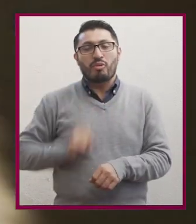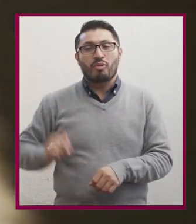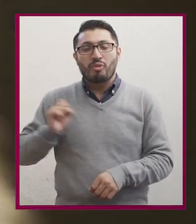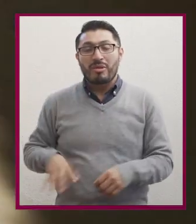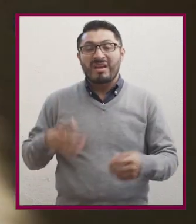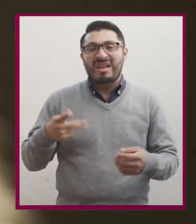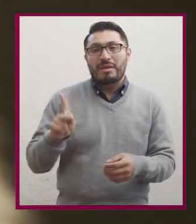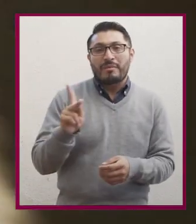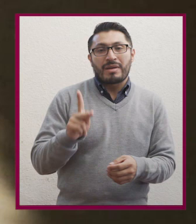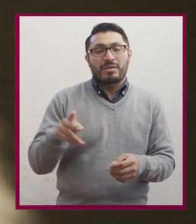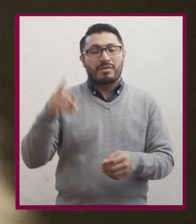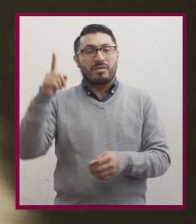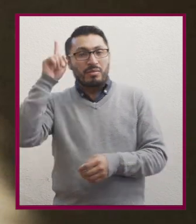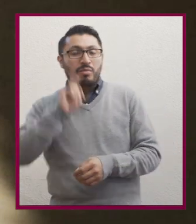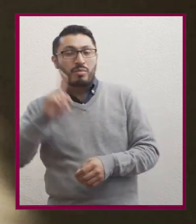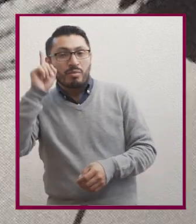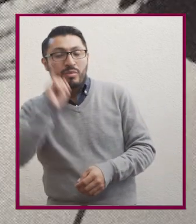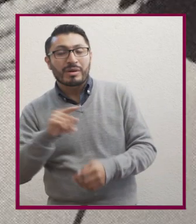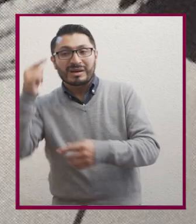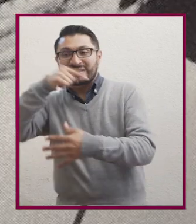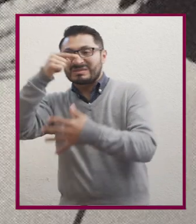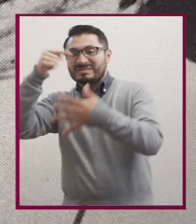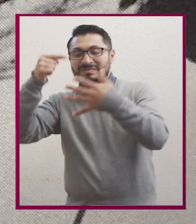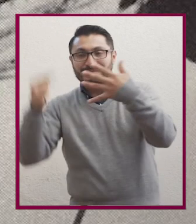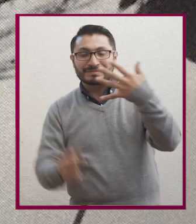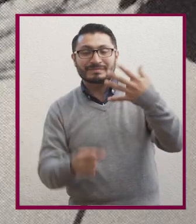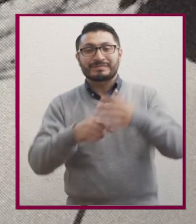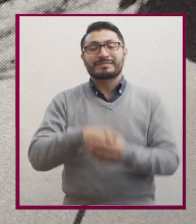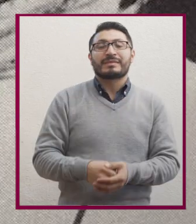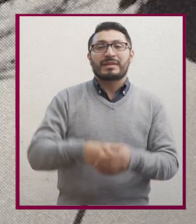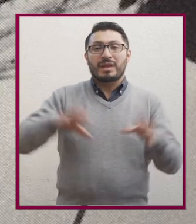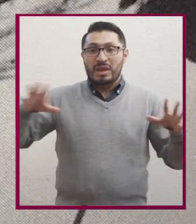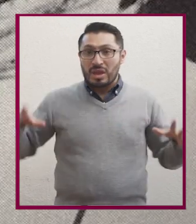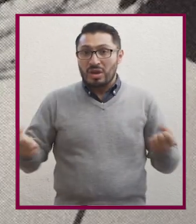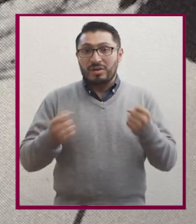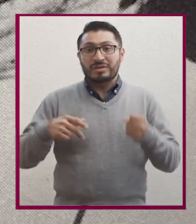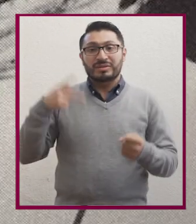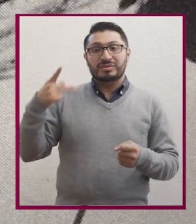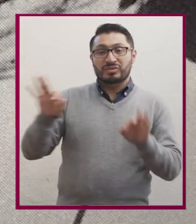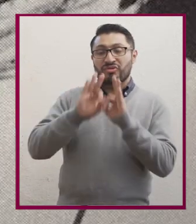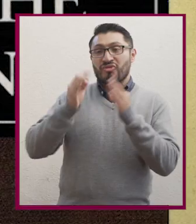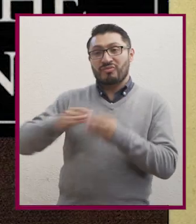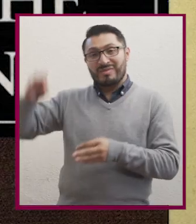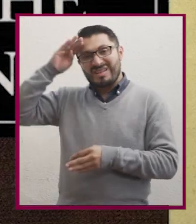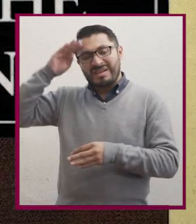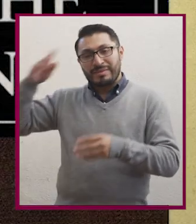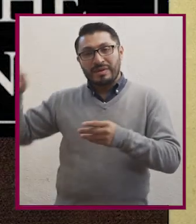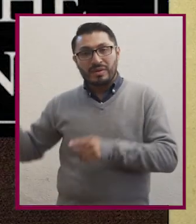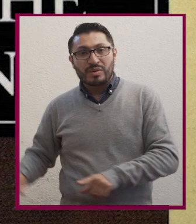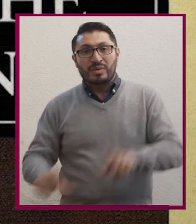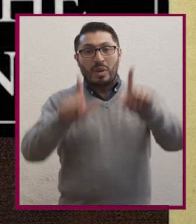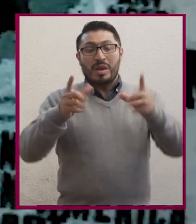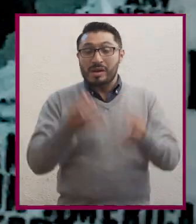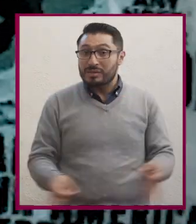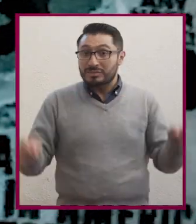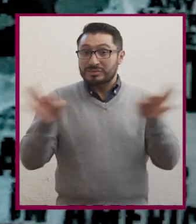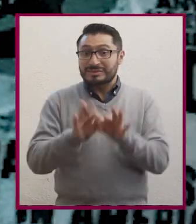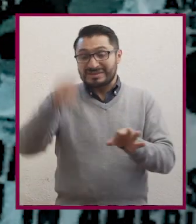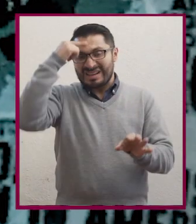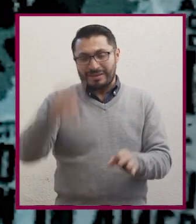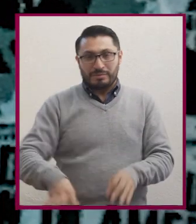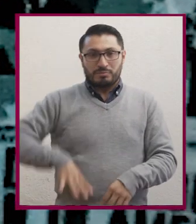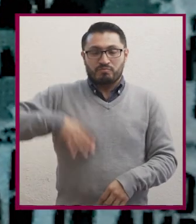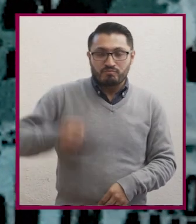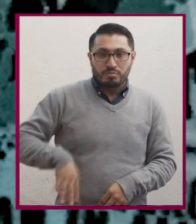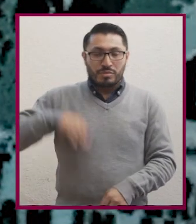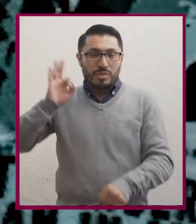XIX, autoras como Virginia Woolf y Emma Goldman recuperaron su pensamiento y sus obras fueron fundamentales para la lucha